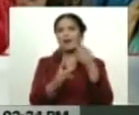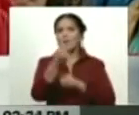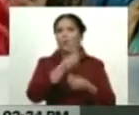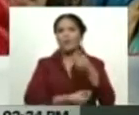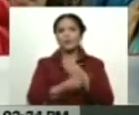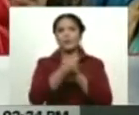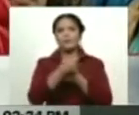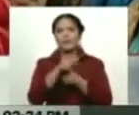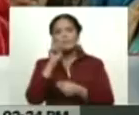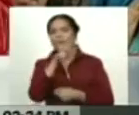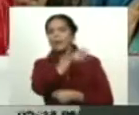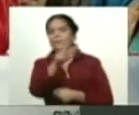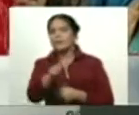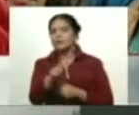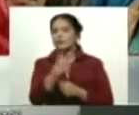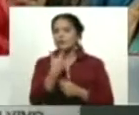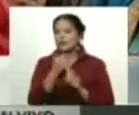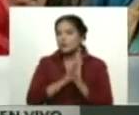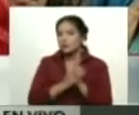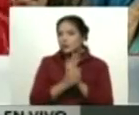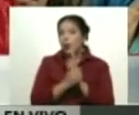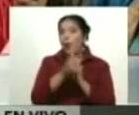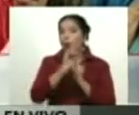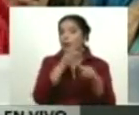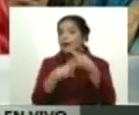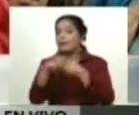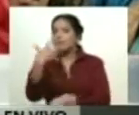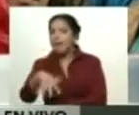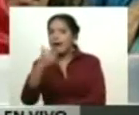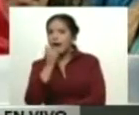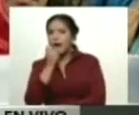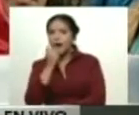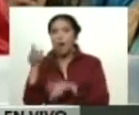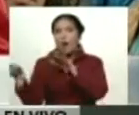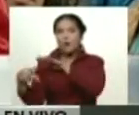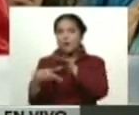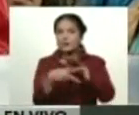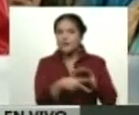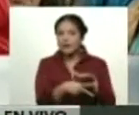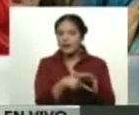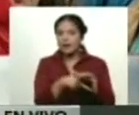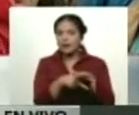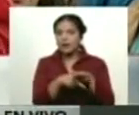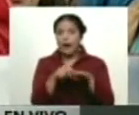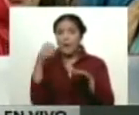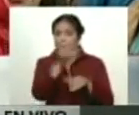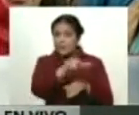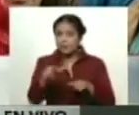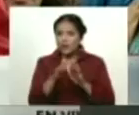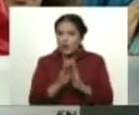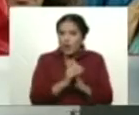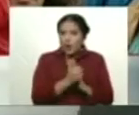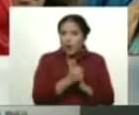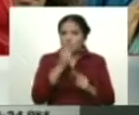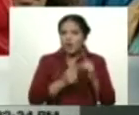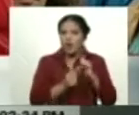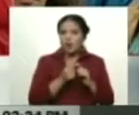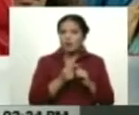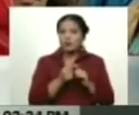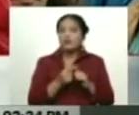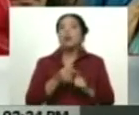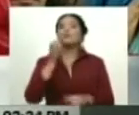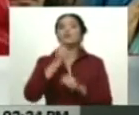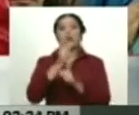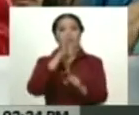los acaparadores, a los especuladores, a los bachaqueros, a los que le esconden los productos, a los contrabandistas, es una